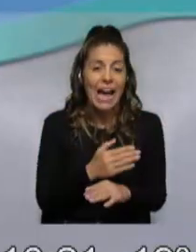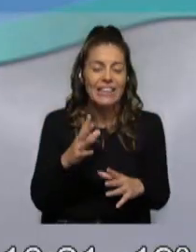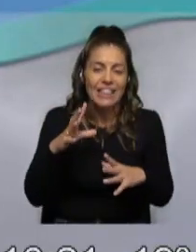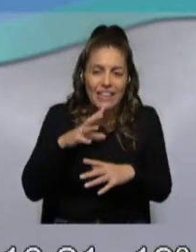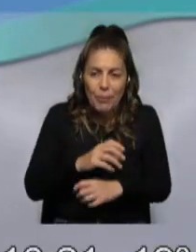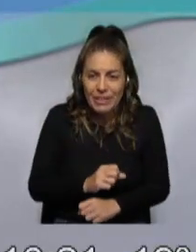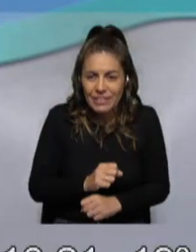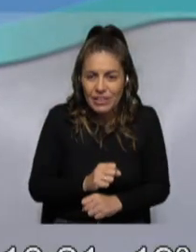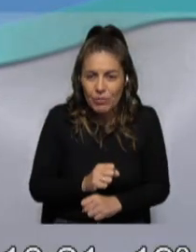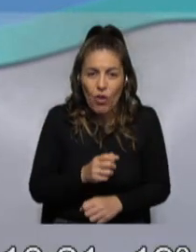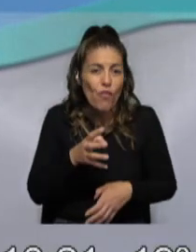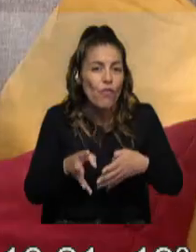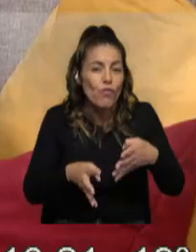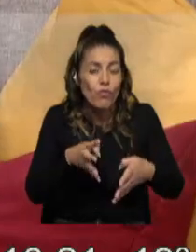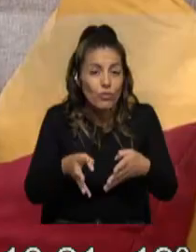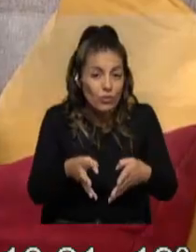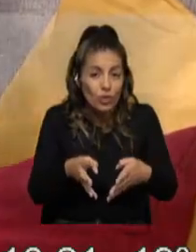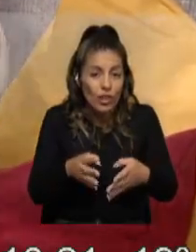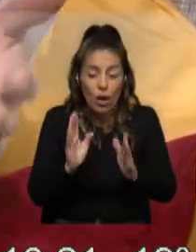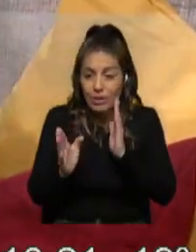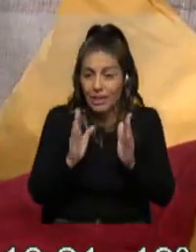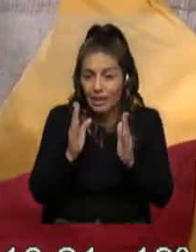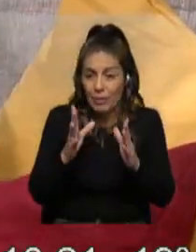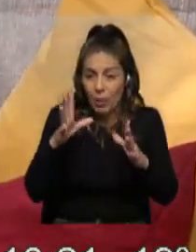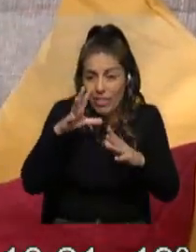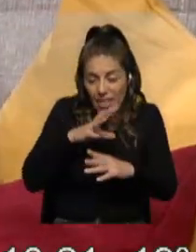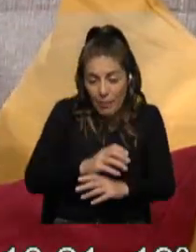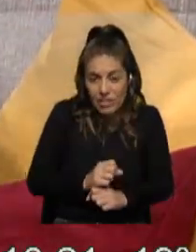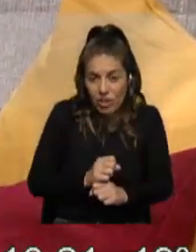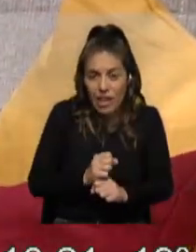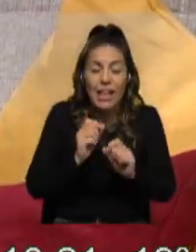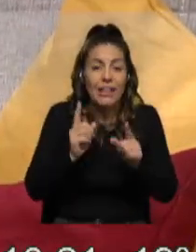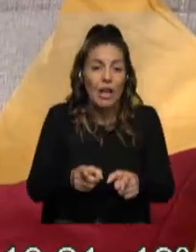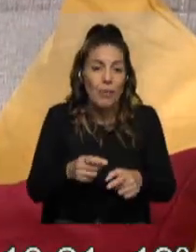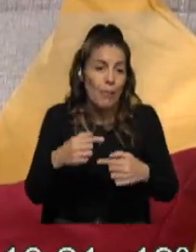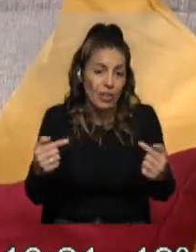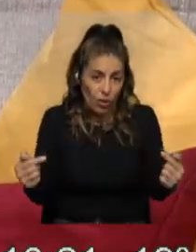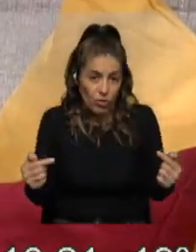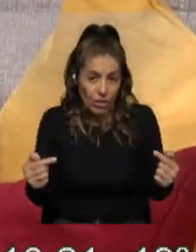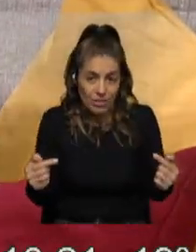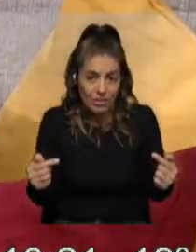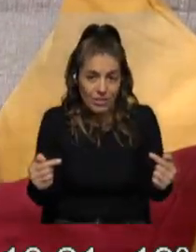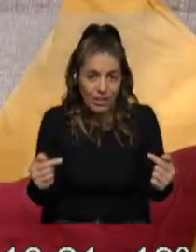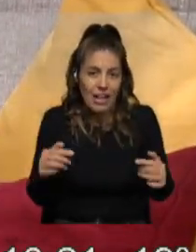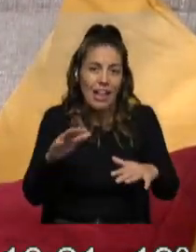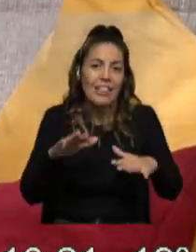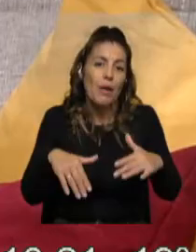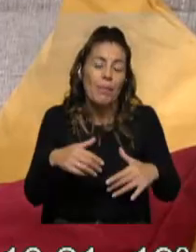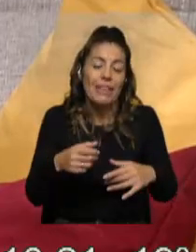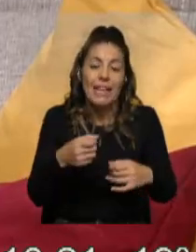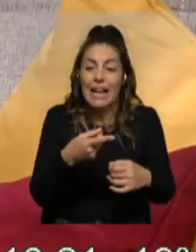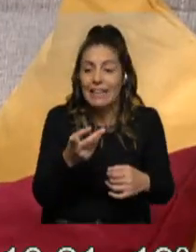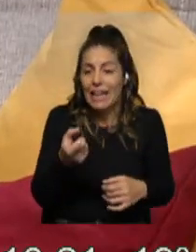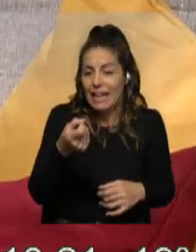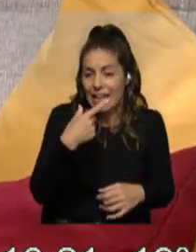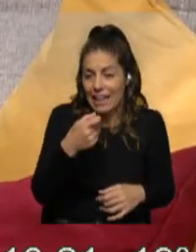funcionan, además del tratamiento para las depresiones, funcionan para un montón de otro tipo de cosas. ¡Ah! Depende de la dosis que uno le dé